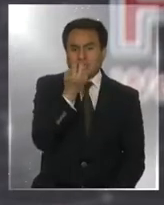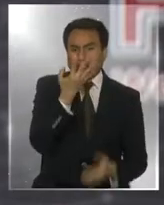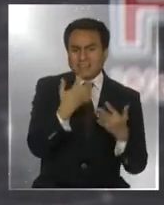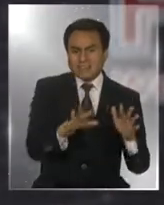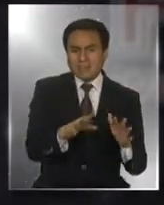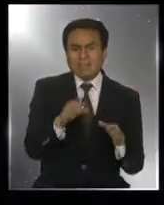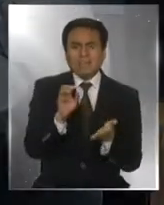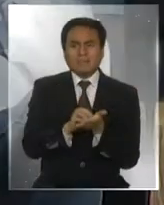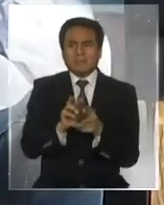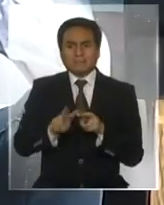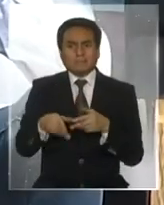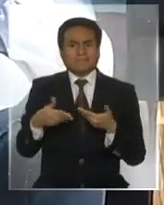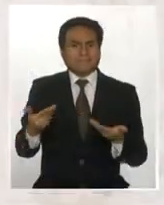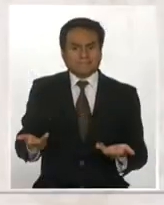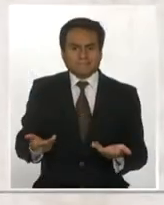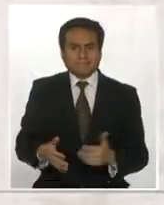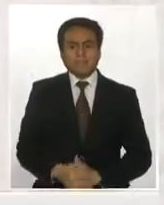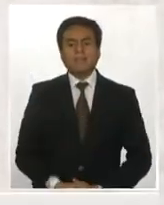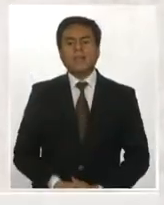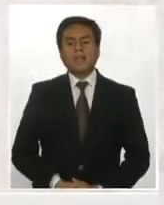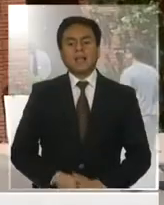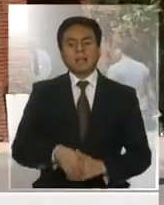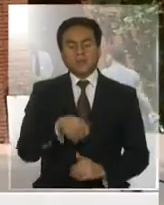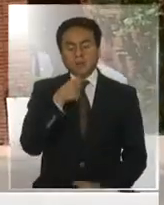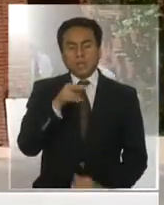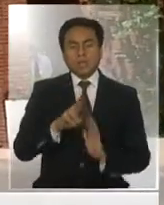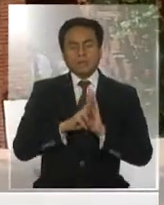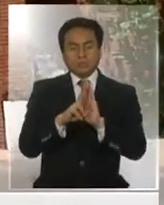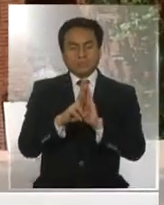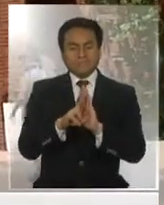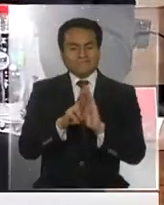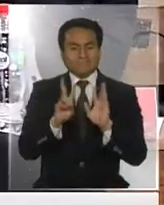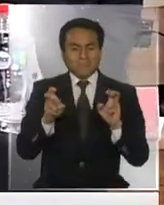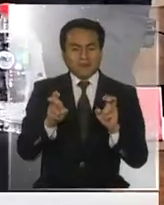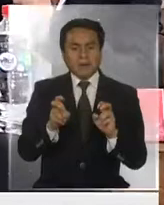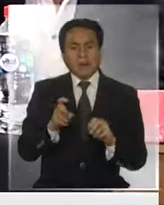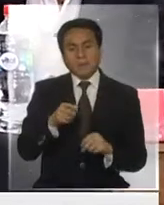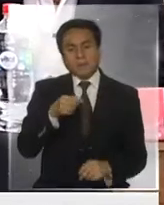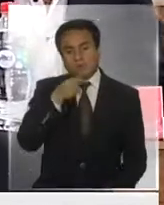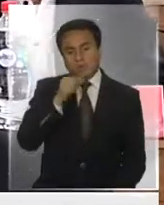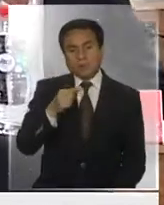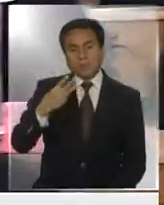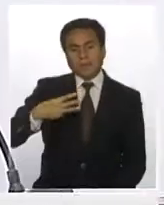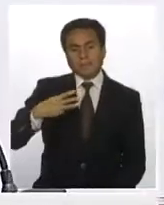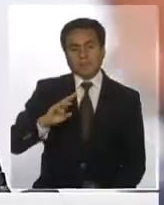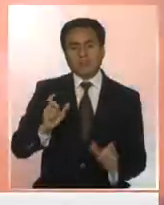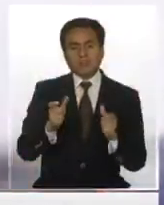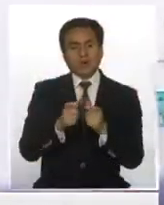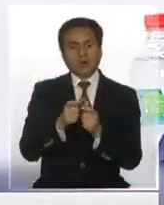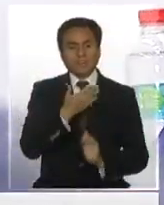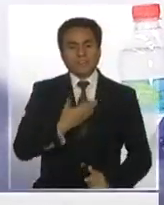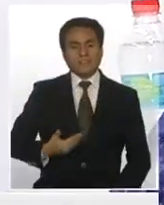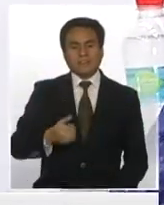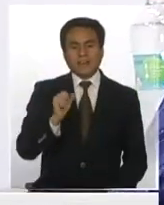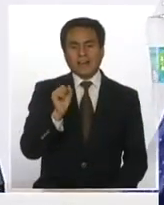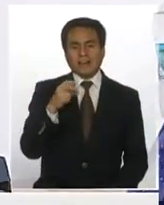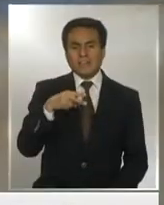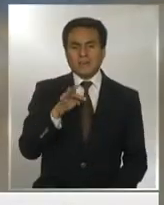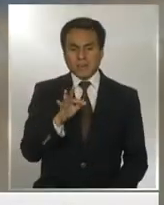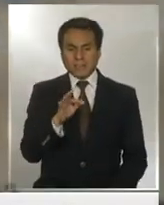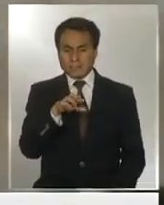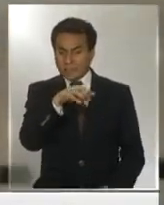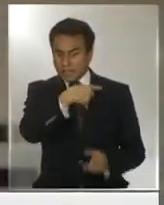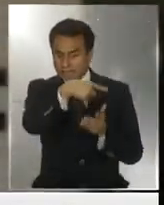más tenemos que esperar? Por lo pronto, una resolución que podría salir este martes desde el Consejo de Presidentes de la NFP.